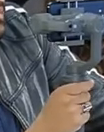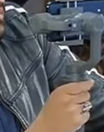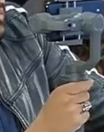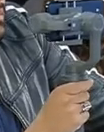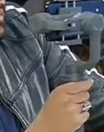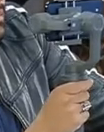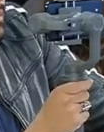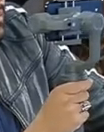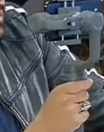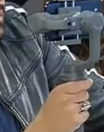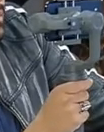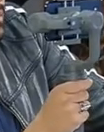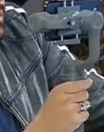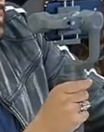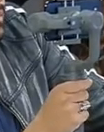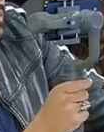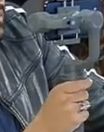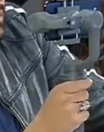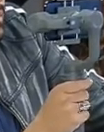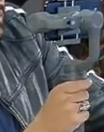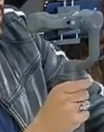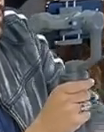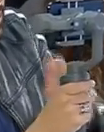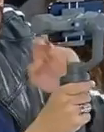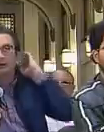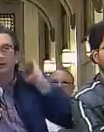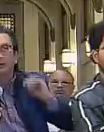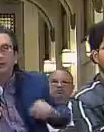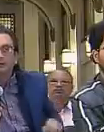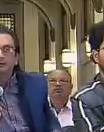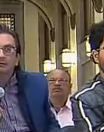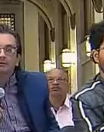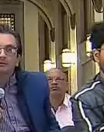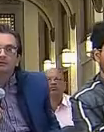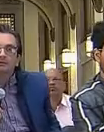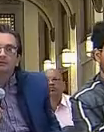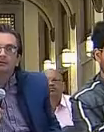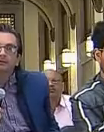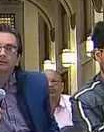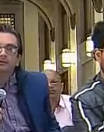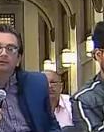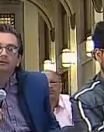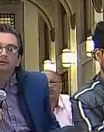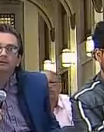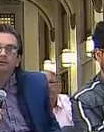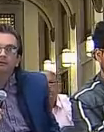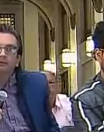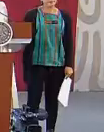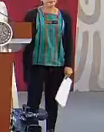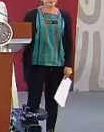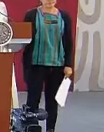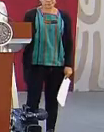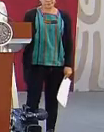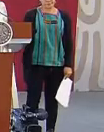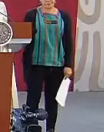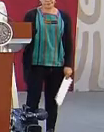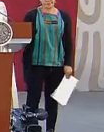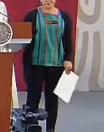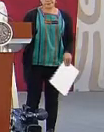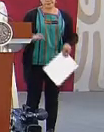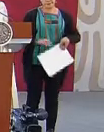¿no? Concretamente del PAN, no es el tema, ¿no? Mira, lo que a nosotros nos interesa y nos